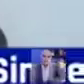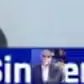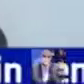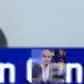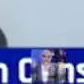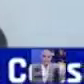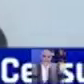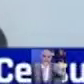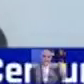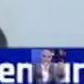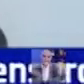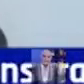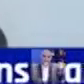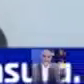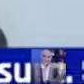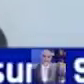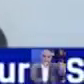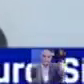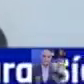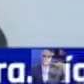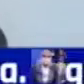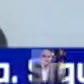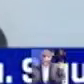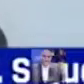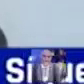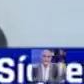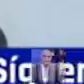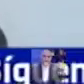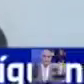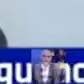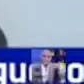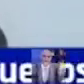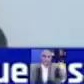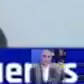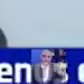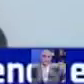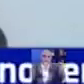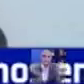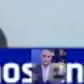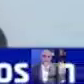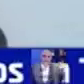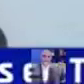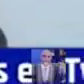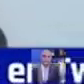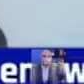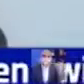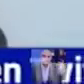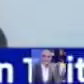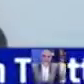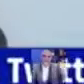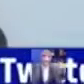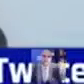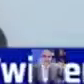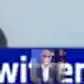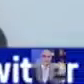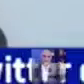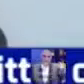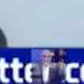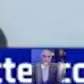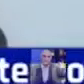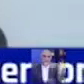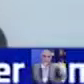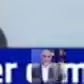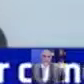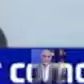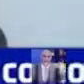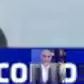tribunal, no está representando, parece que está trabajando hacia otra parte, y bueno, incluso no se presentó a una reunión con el